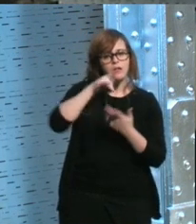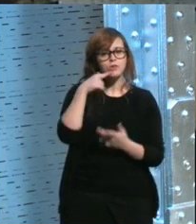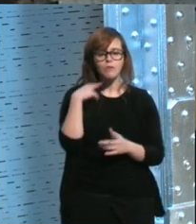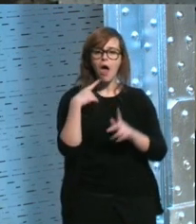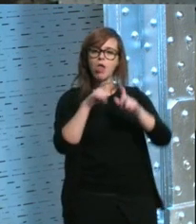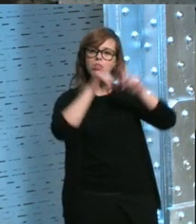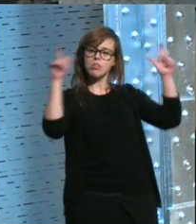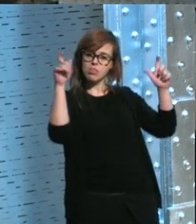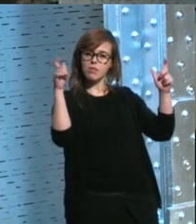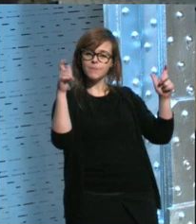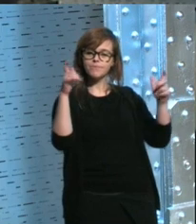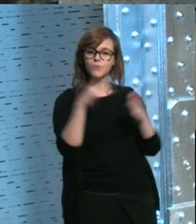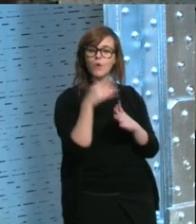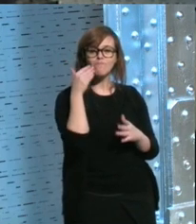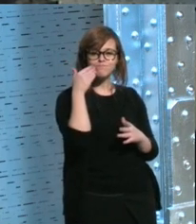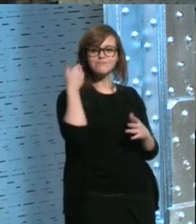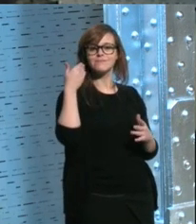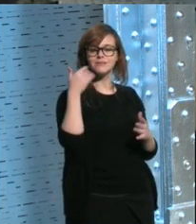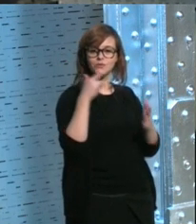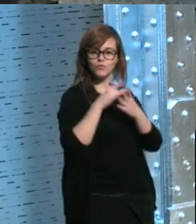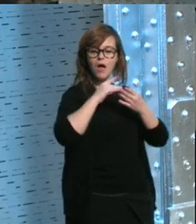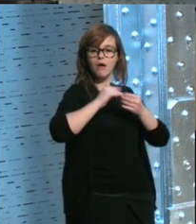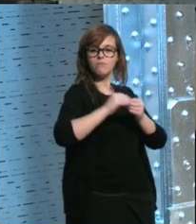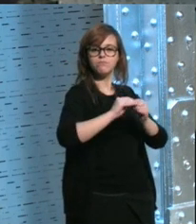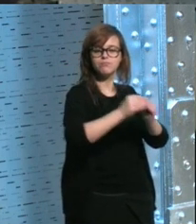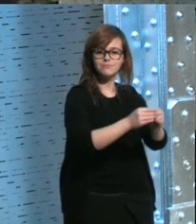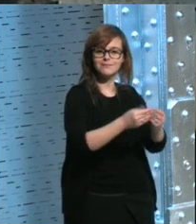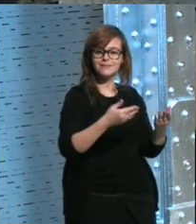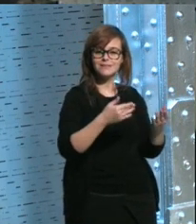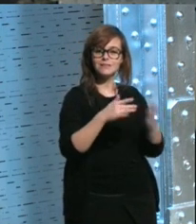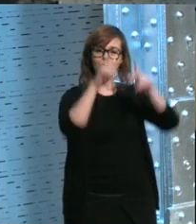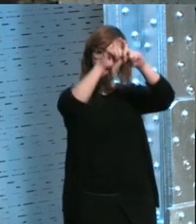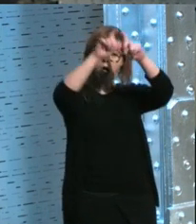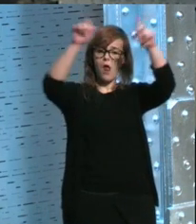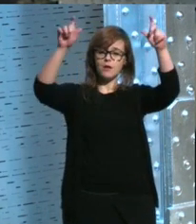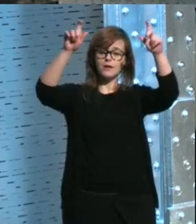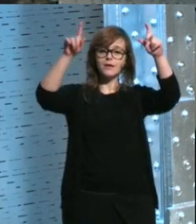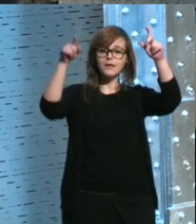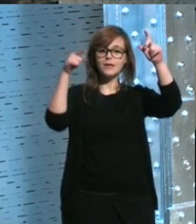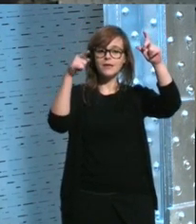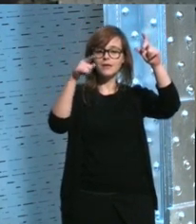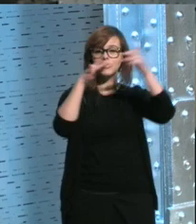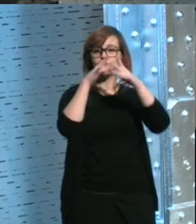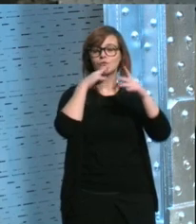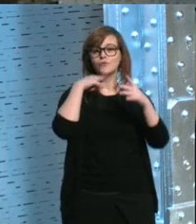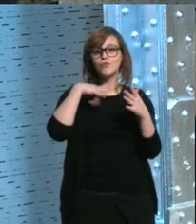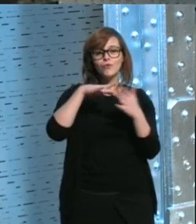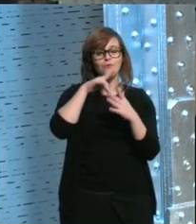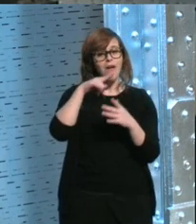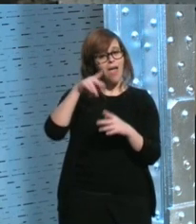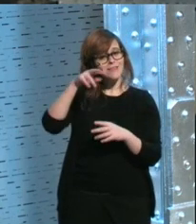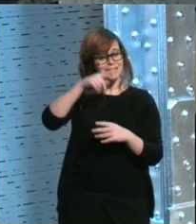inclusividad y virtud. Y como eso es la definición que la ven claramente arriba y abajo, lo ven en muchos lugares de la ciudad de